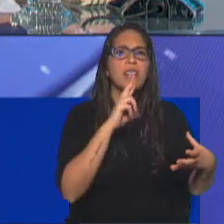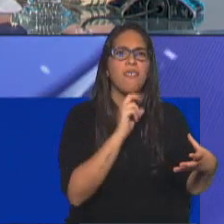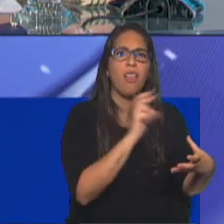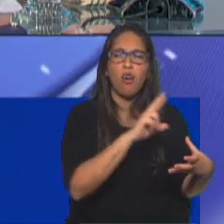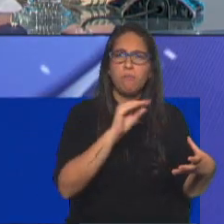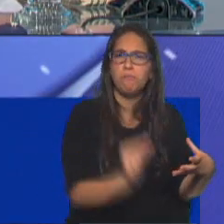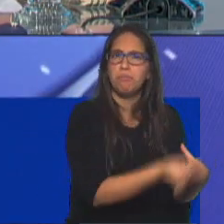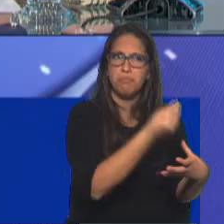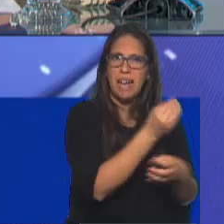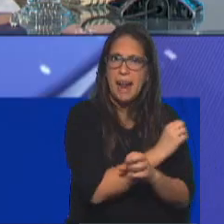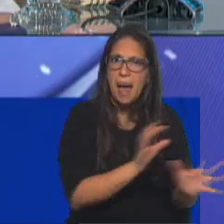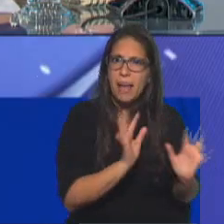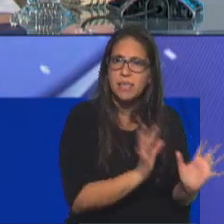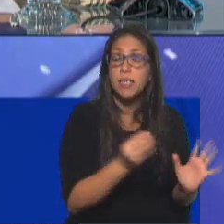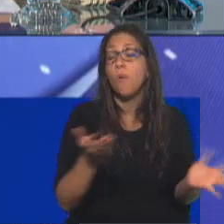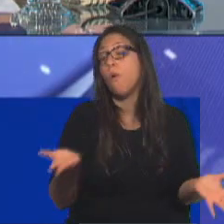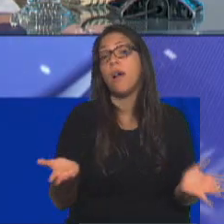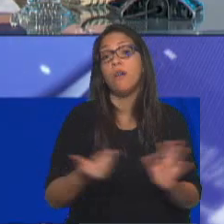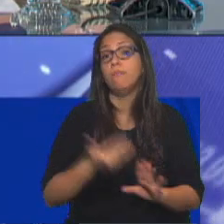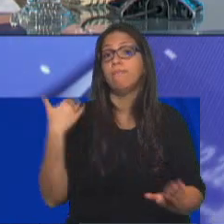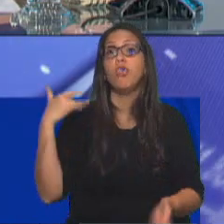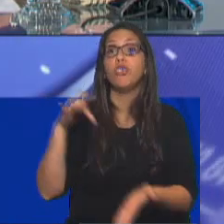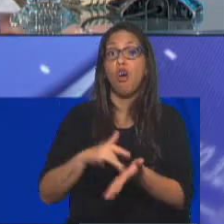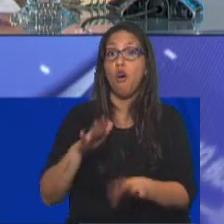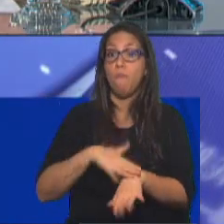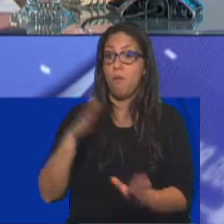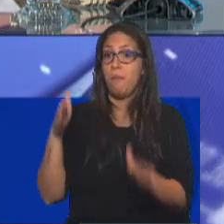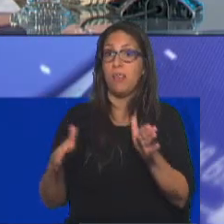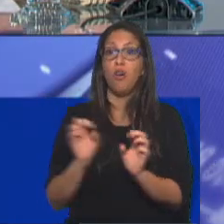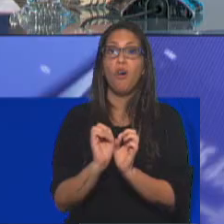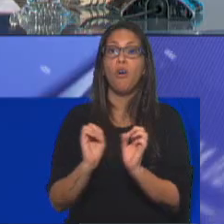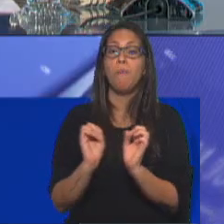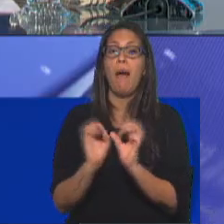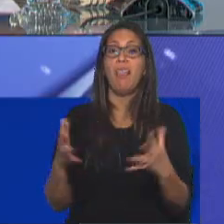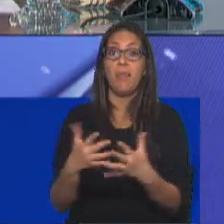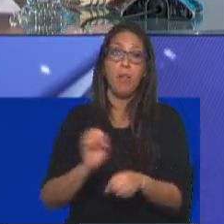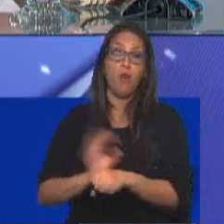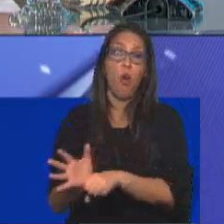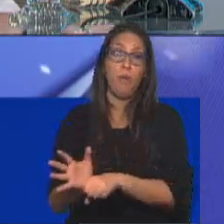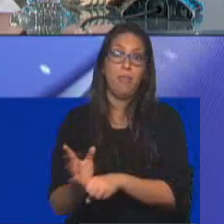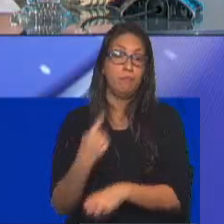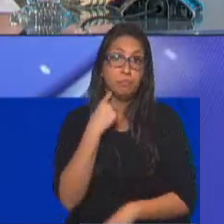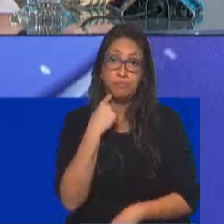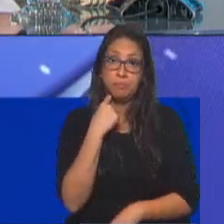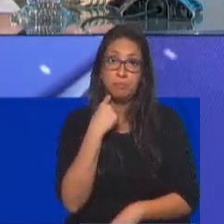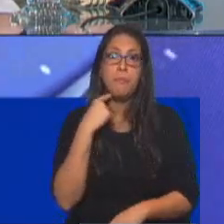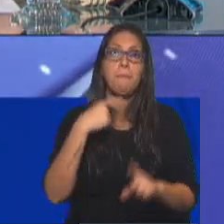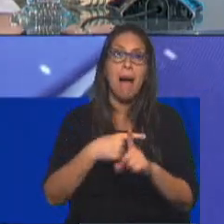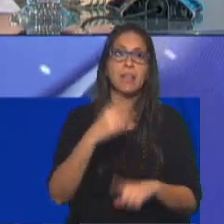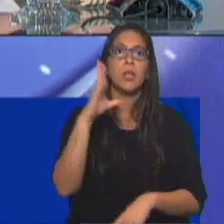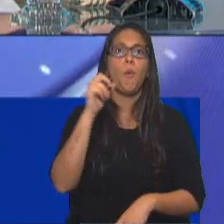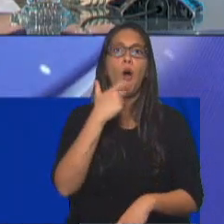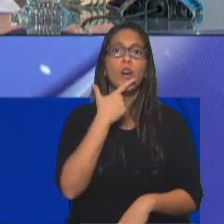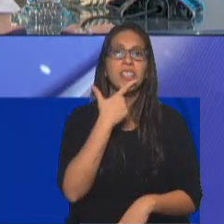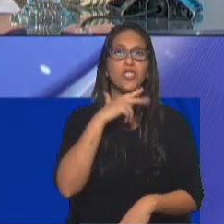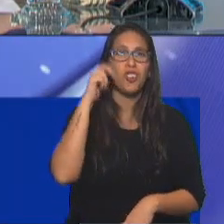y lo que te dicen, bueno, les tocó también pasar por el COVID, que sabemos que eso no ha sido fácil. Bueno, se suma además un Boris Johnson en su momento